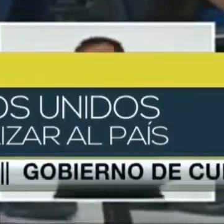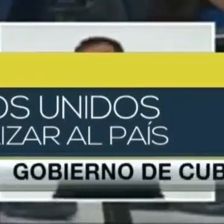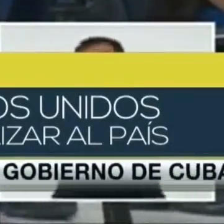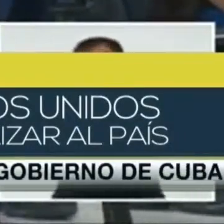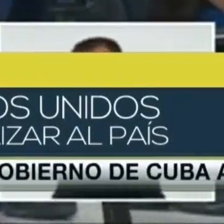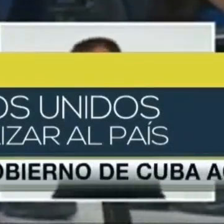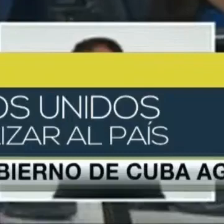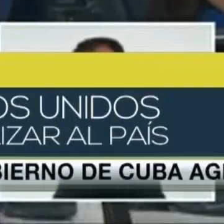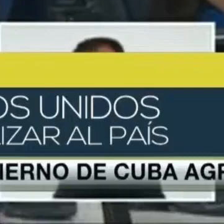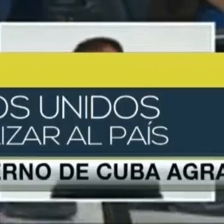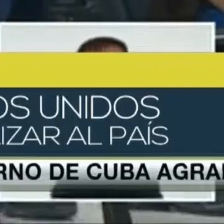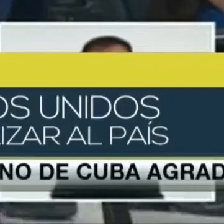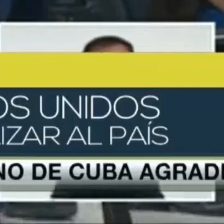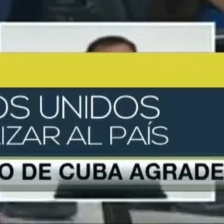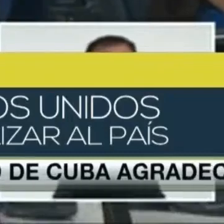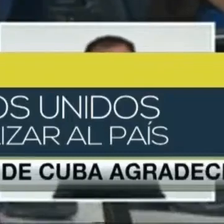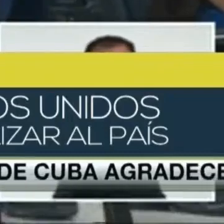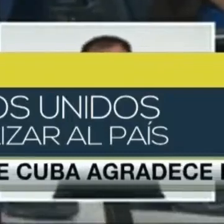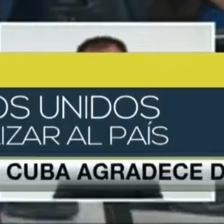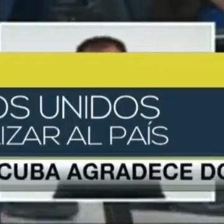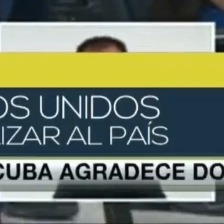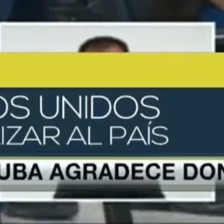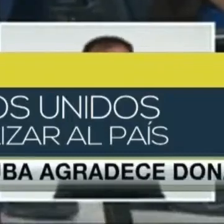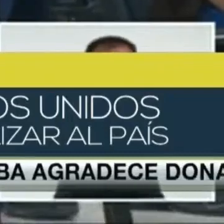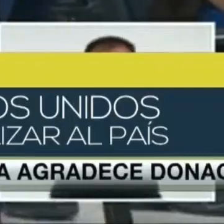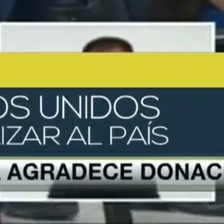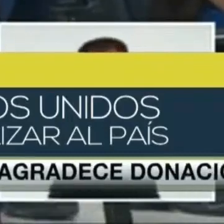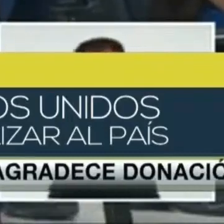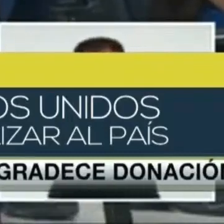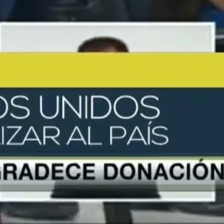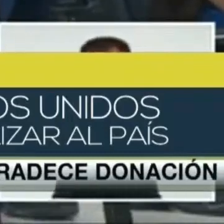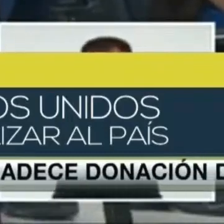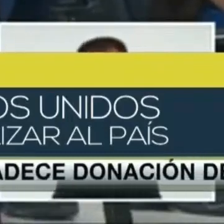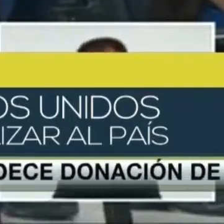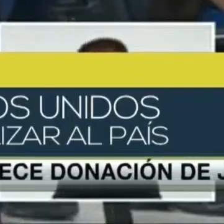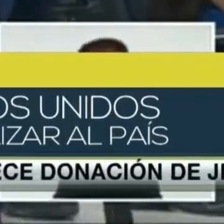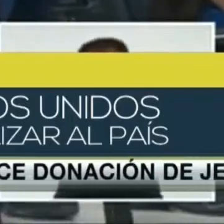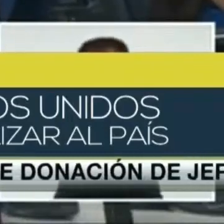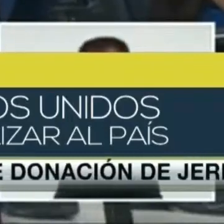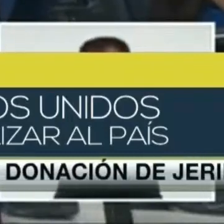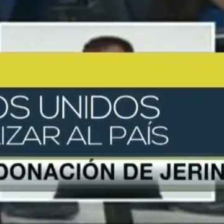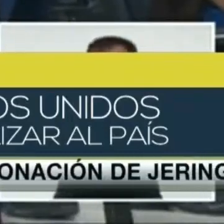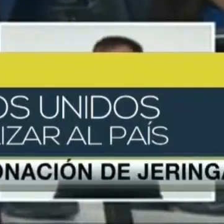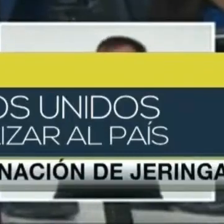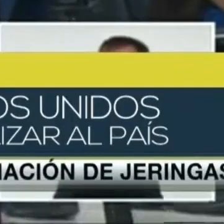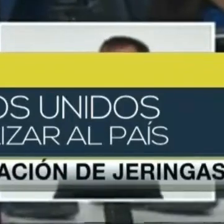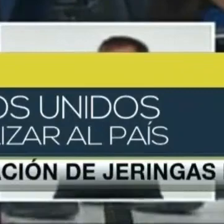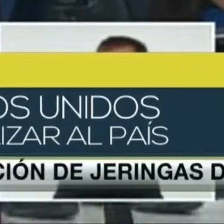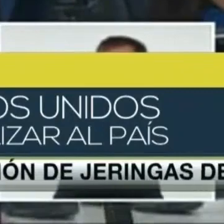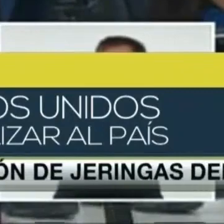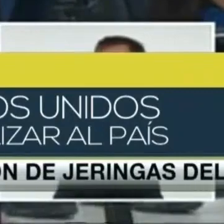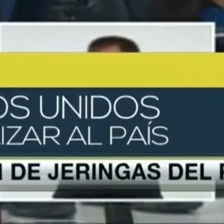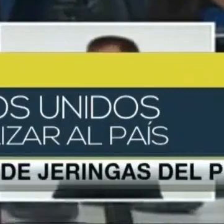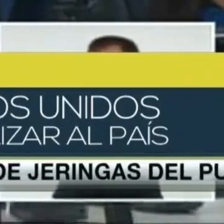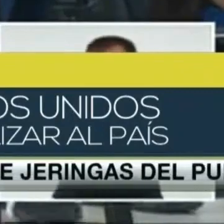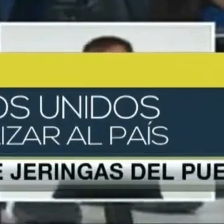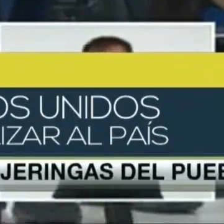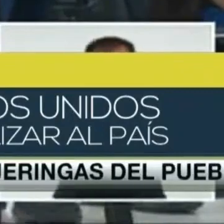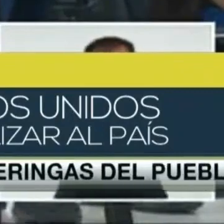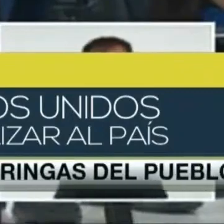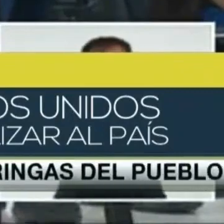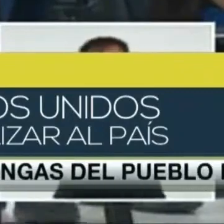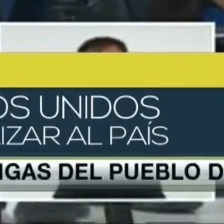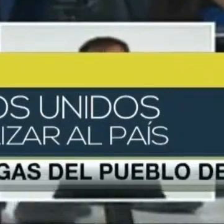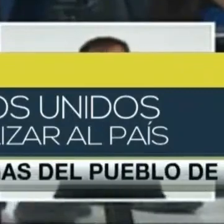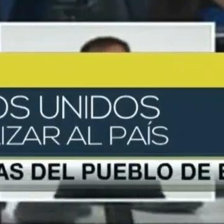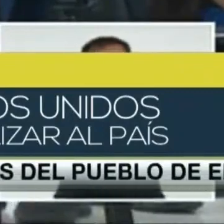Unidos ha impuesto a Cuba en el día de hoy. ¿Me podría decir, porque hemos visto muchas listas en redes